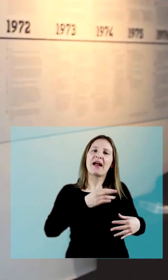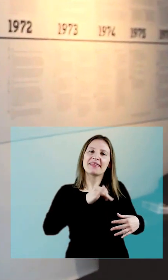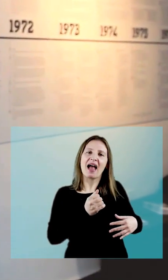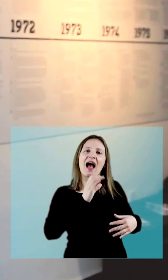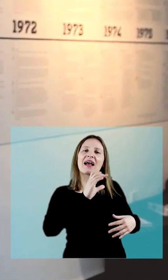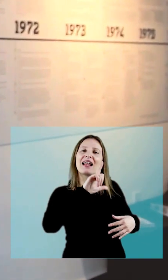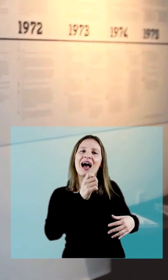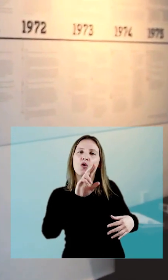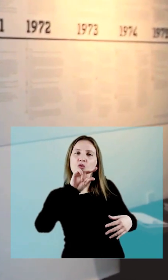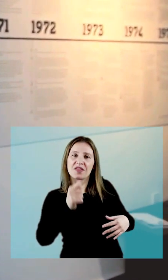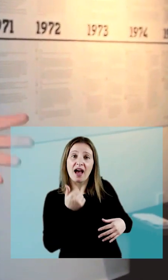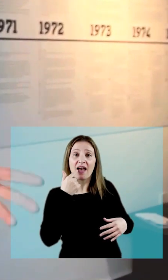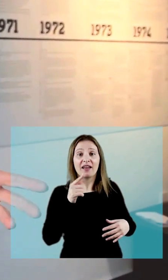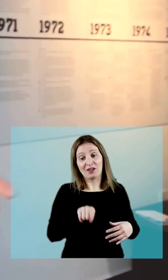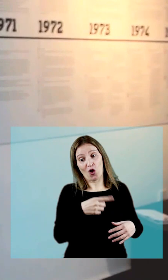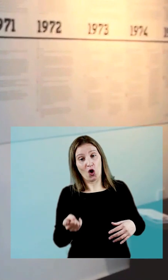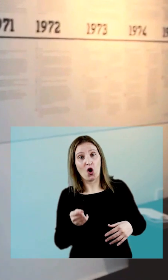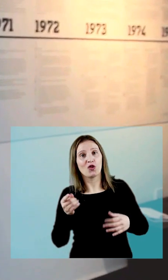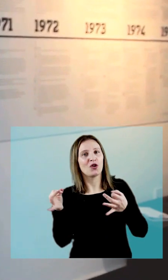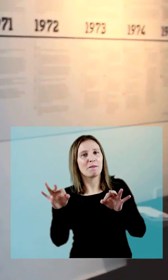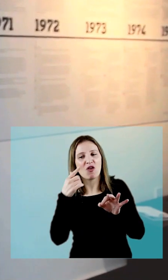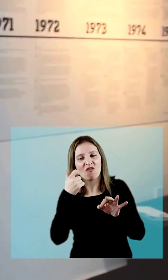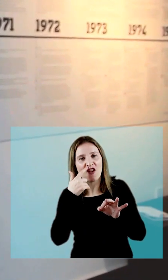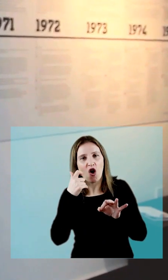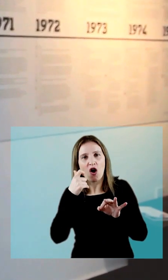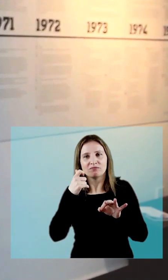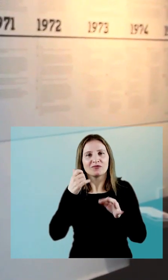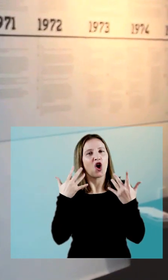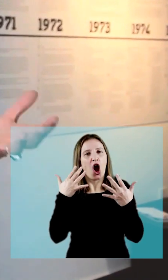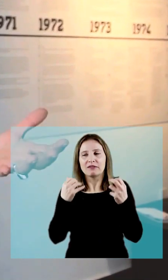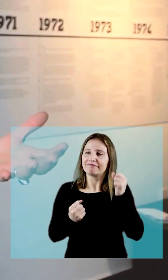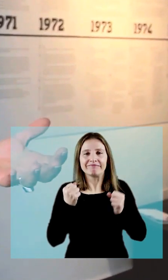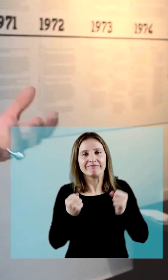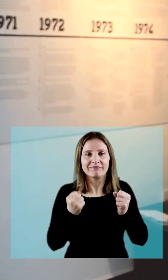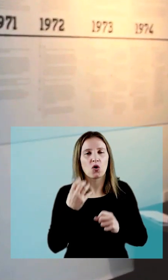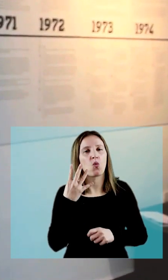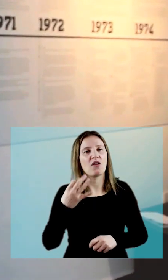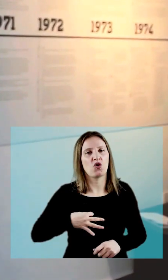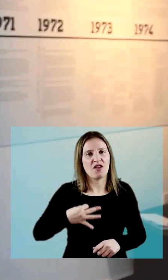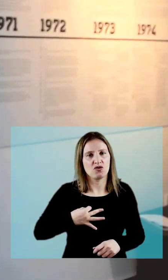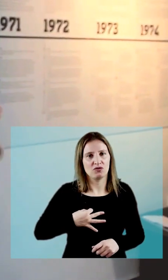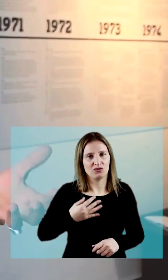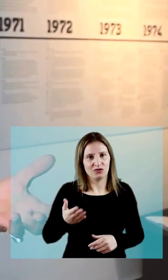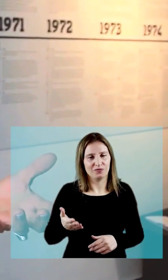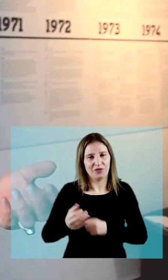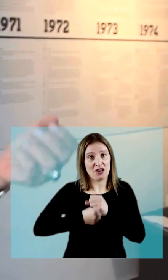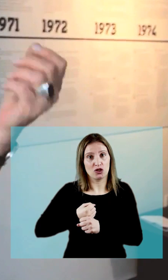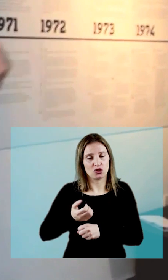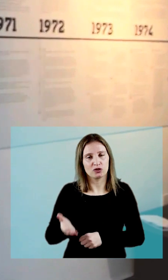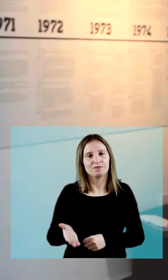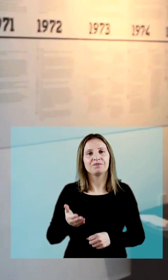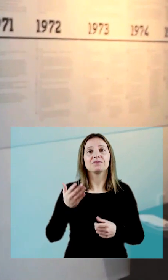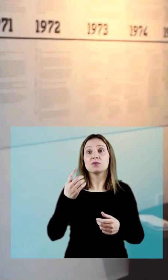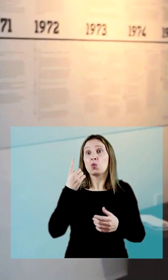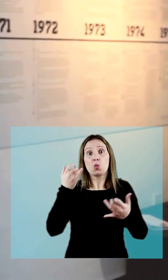correteaba en general era Anatole, que ya tenía 4 años. Un día, sin que sepamos por qué razón, se